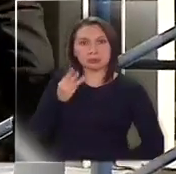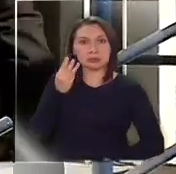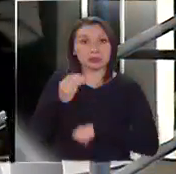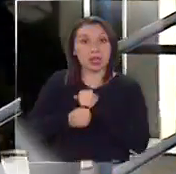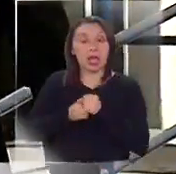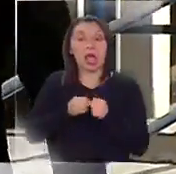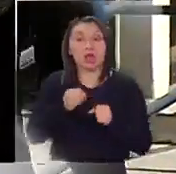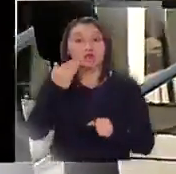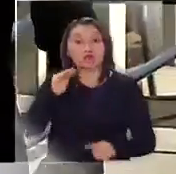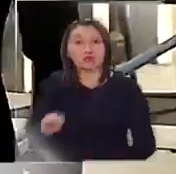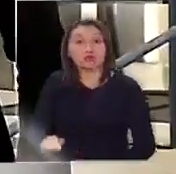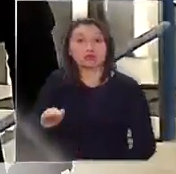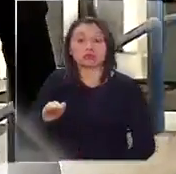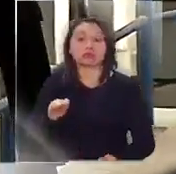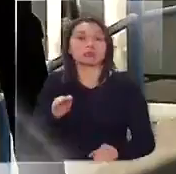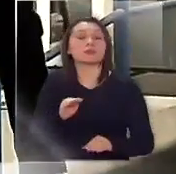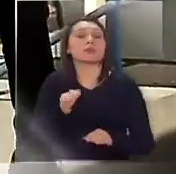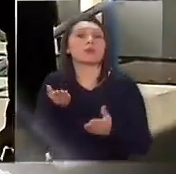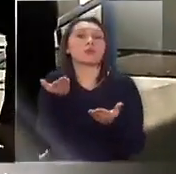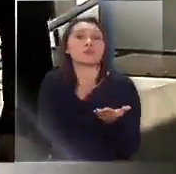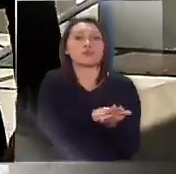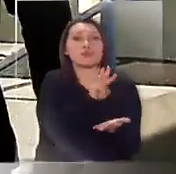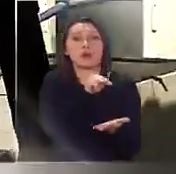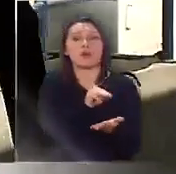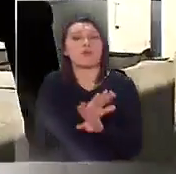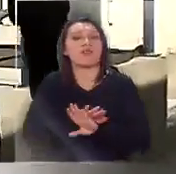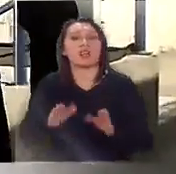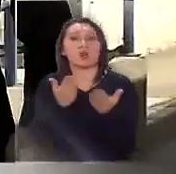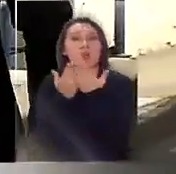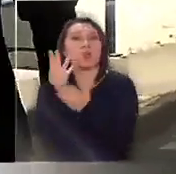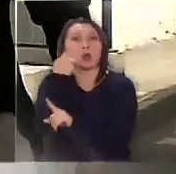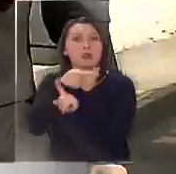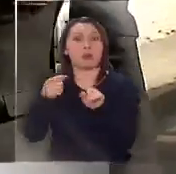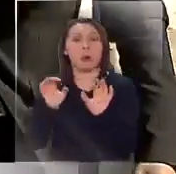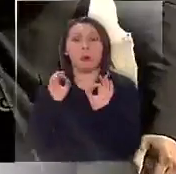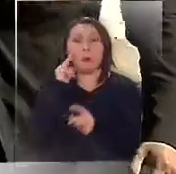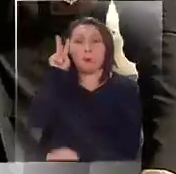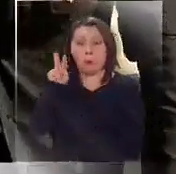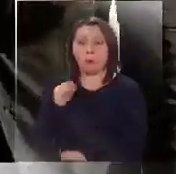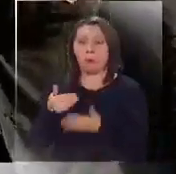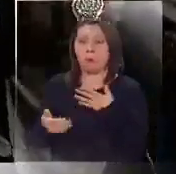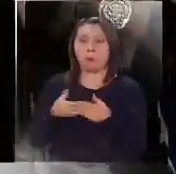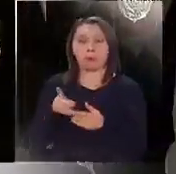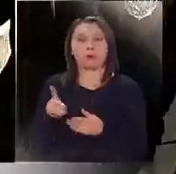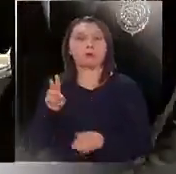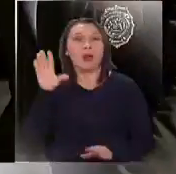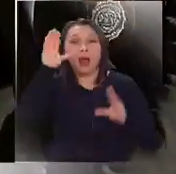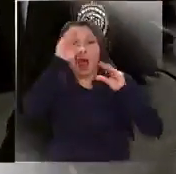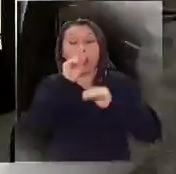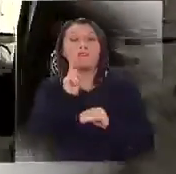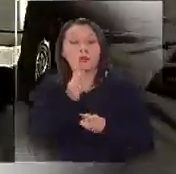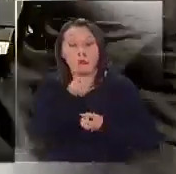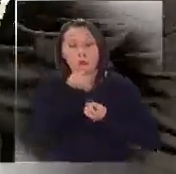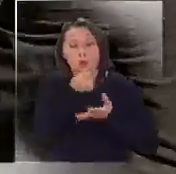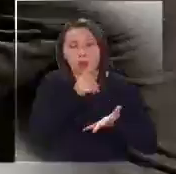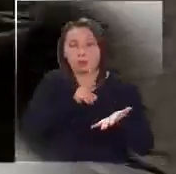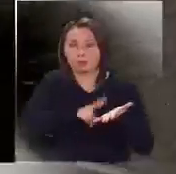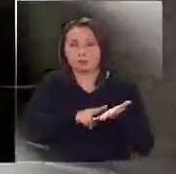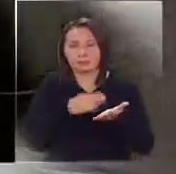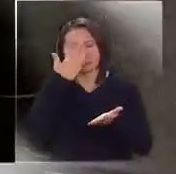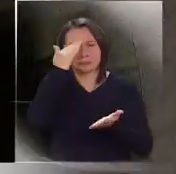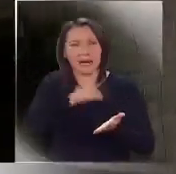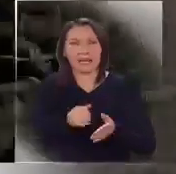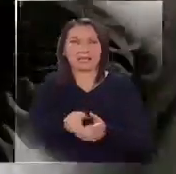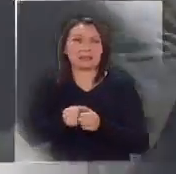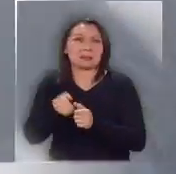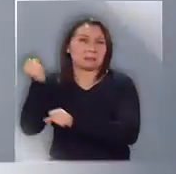años su madre falleció y no siguió estudiando después de cuarto medio. Un joven común y corriente para el resto, pero que la noche del viernes confesó un crimen brutal. Mató